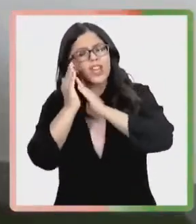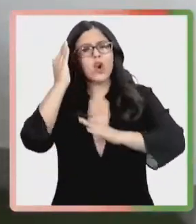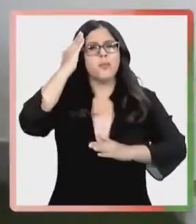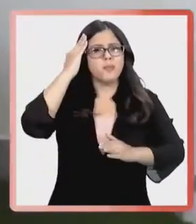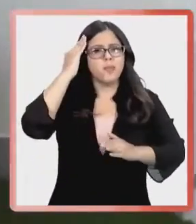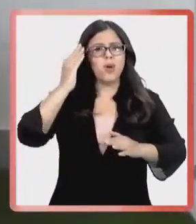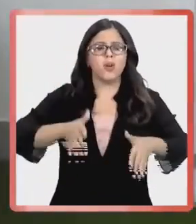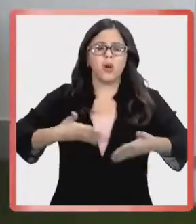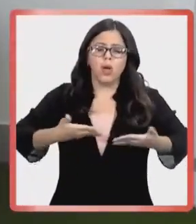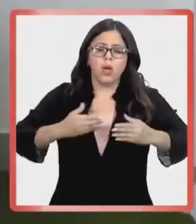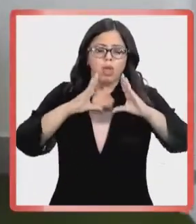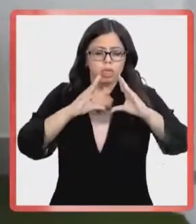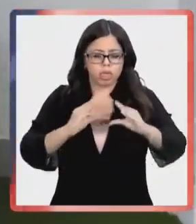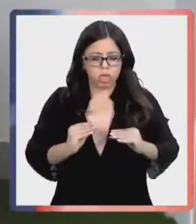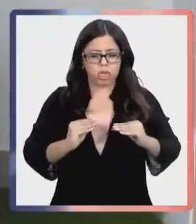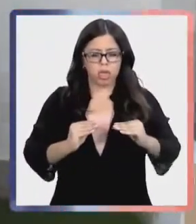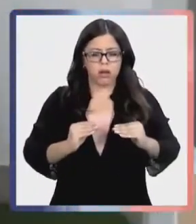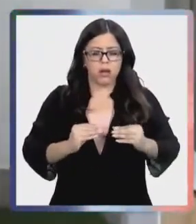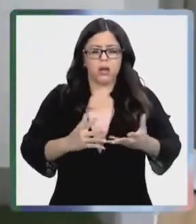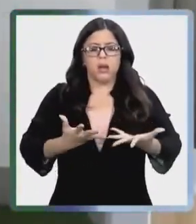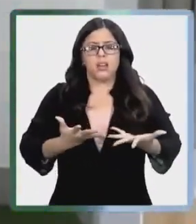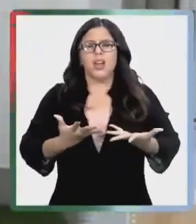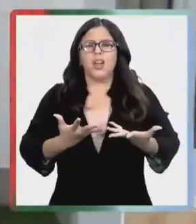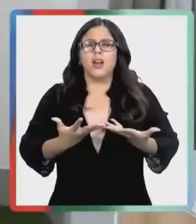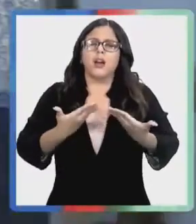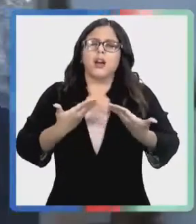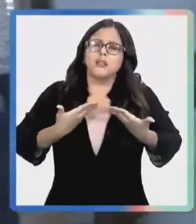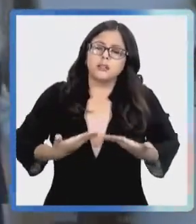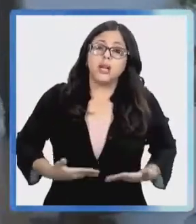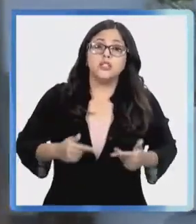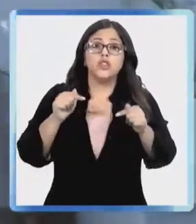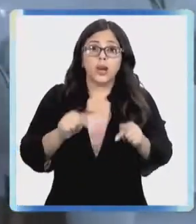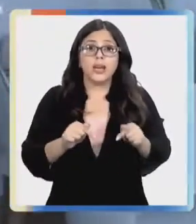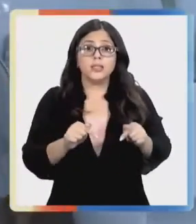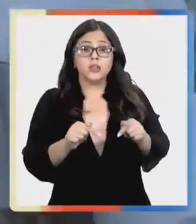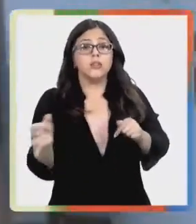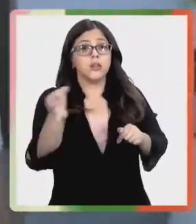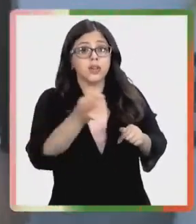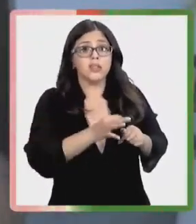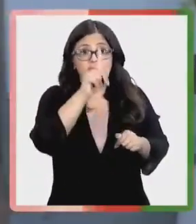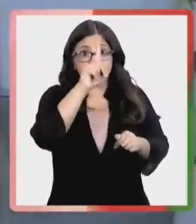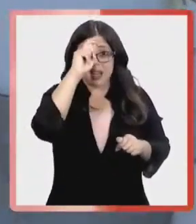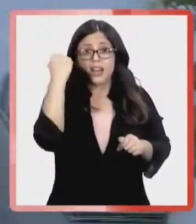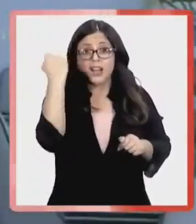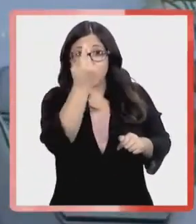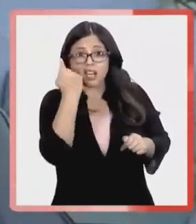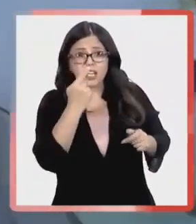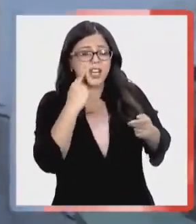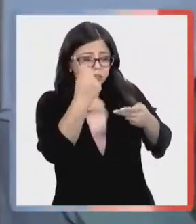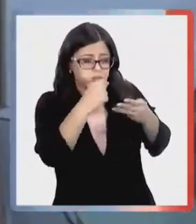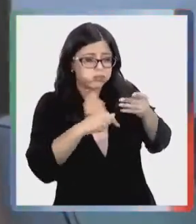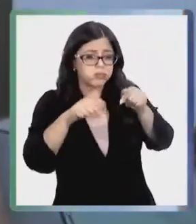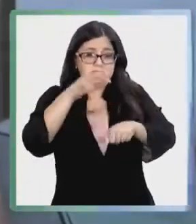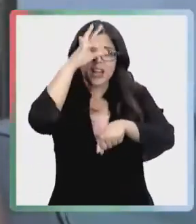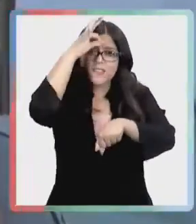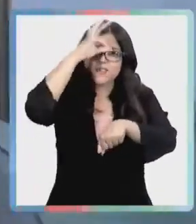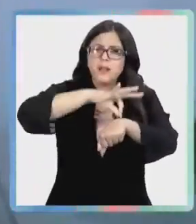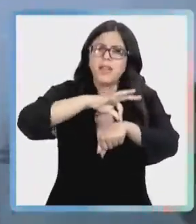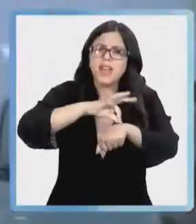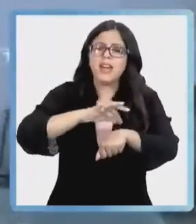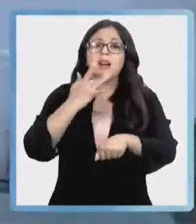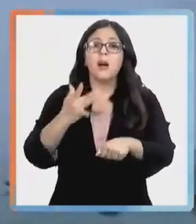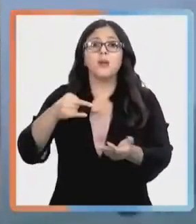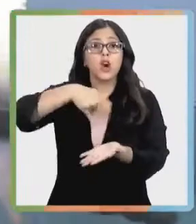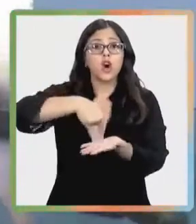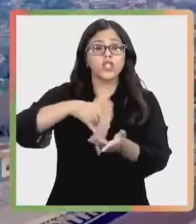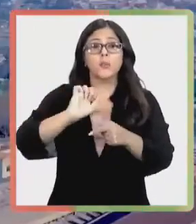memoria y estado de ánimo. Es la descripción que hace la reconocida Clínica Mayo de esta patología. ¿Por qué hablamos de esta enfermedad? Porque esta